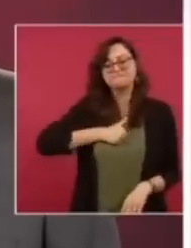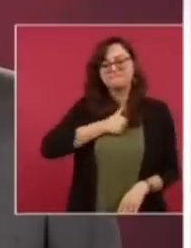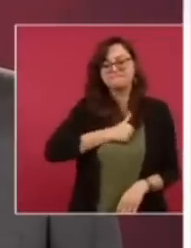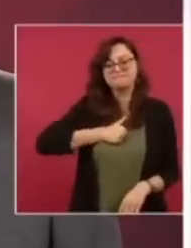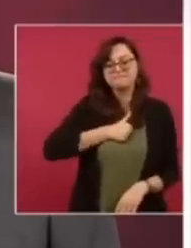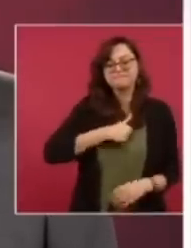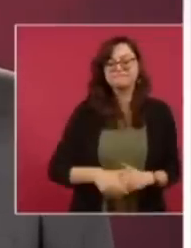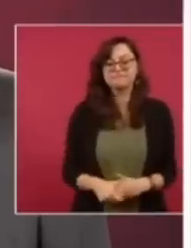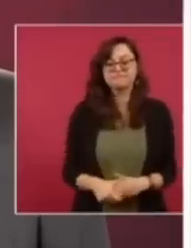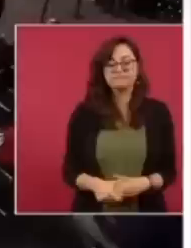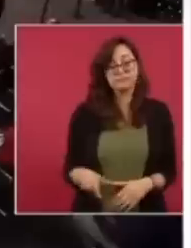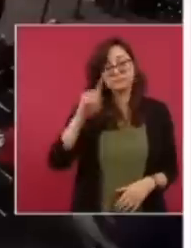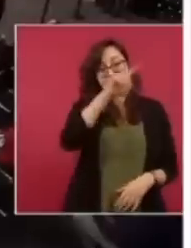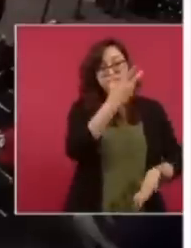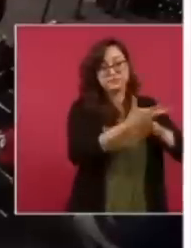la garcía luna